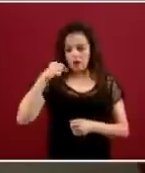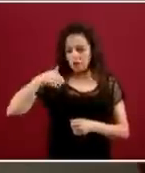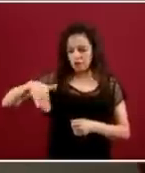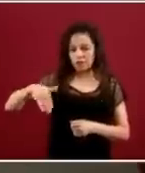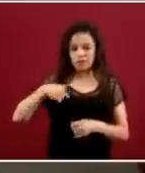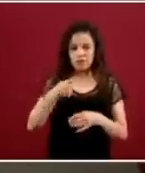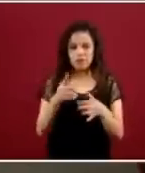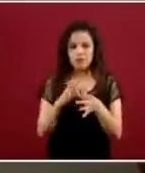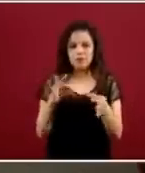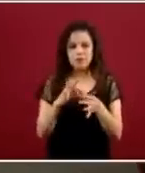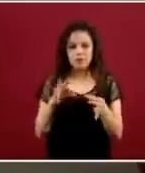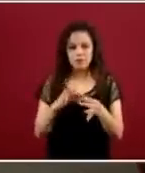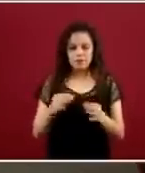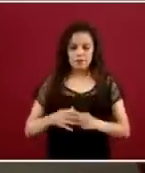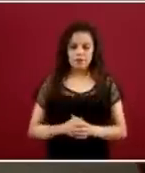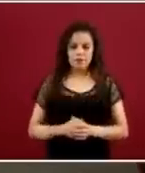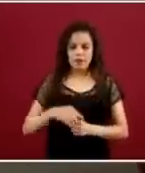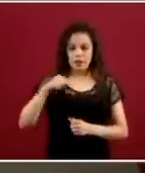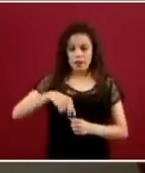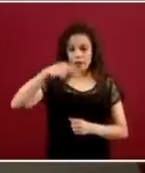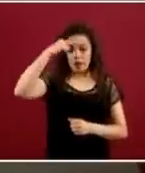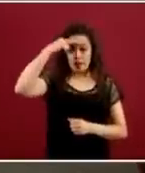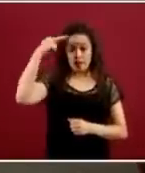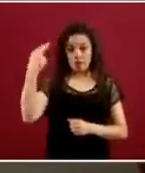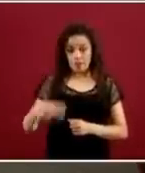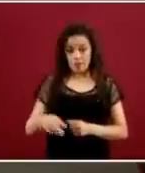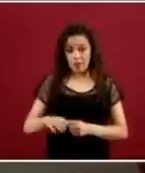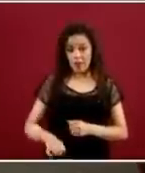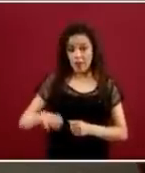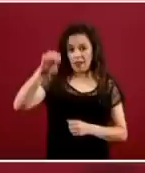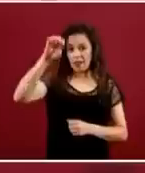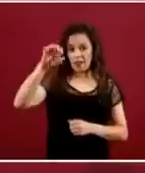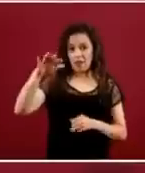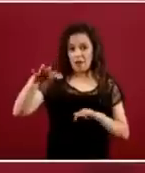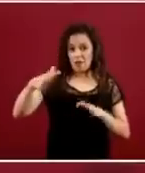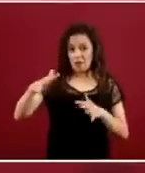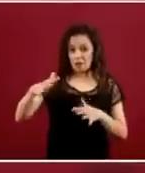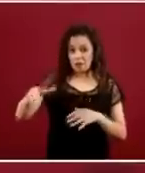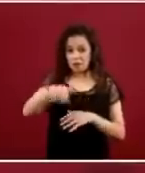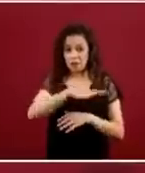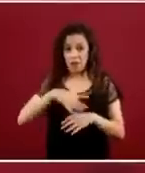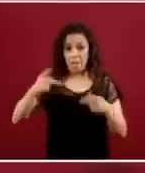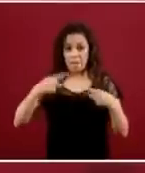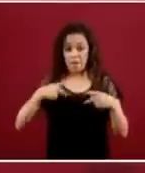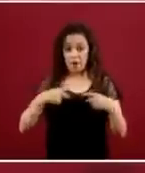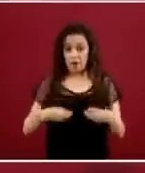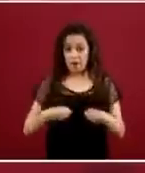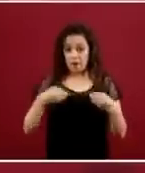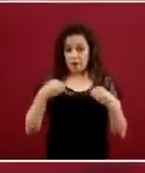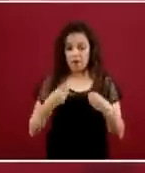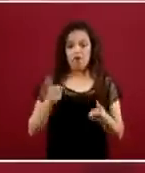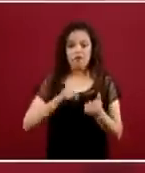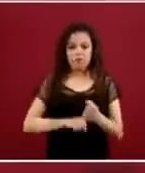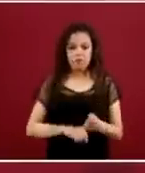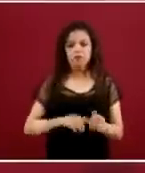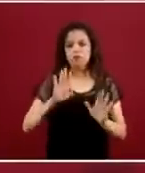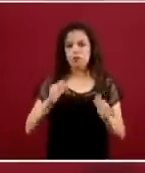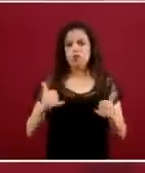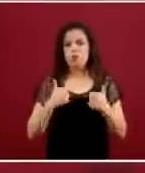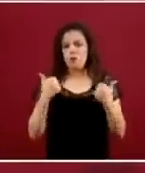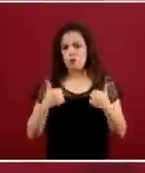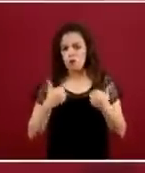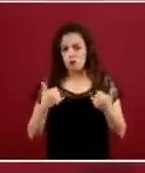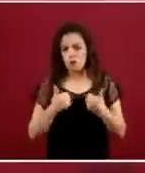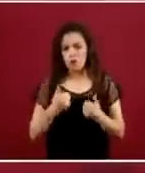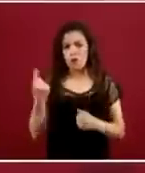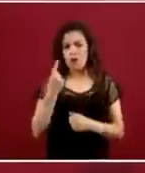en méxico tiene la edad la distribución de edad en la población es considerablemente joven cuando comparamos con los